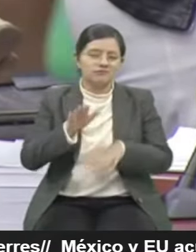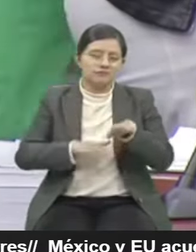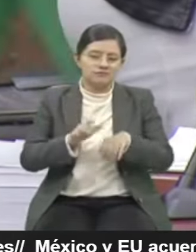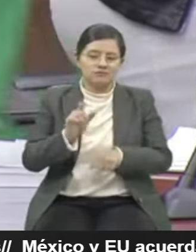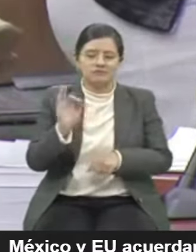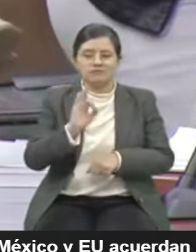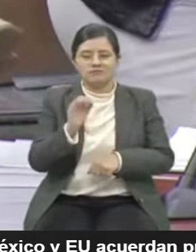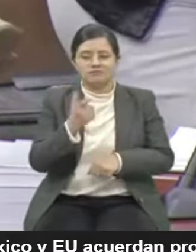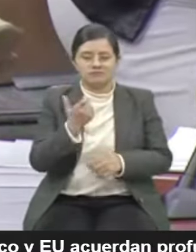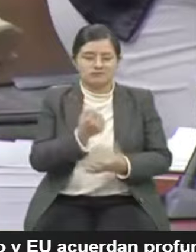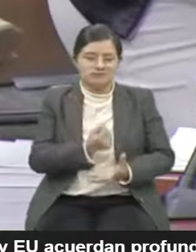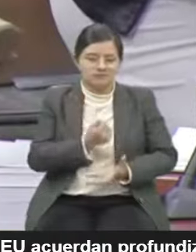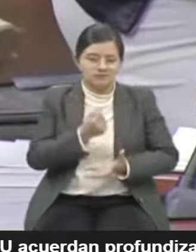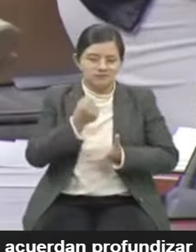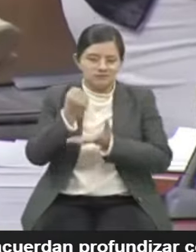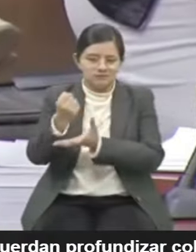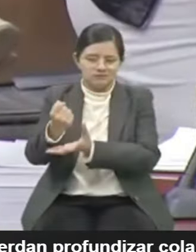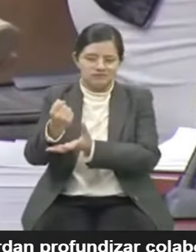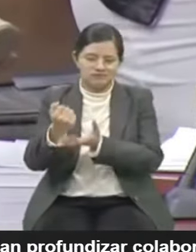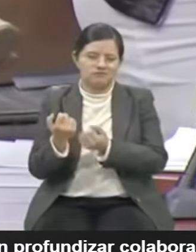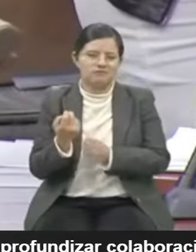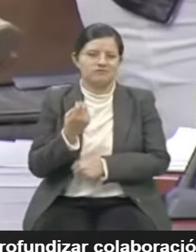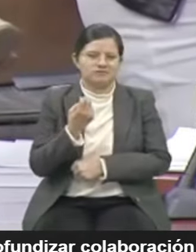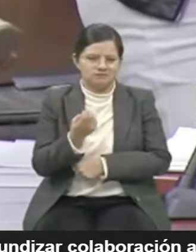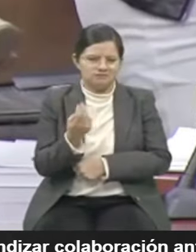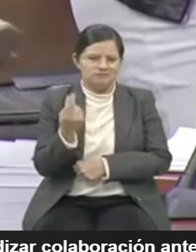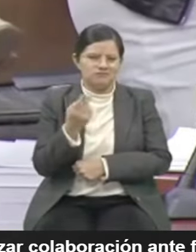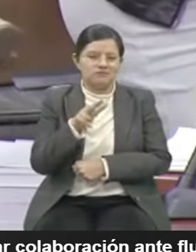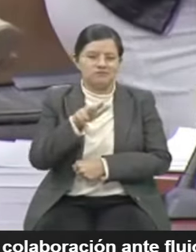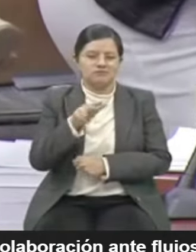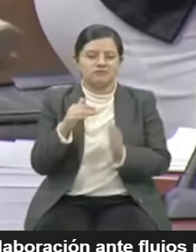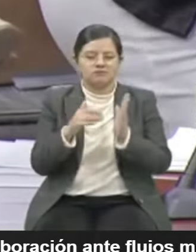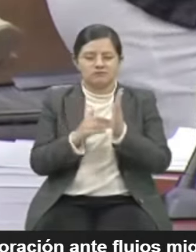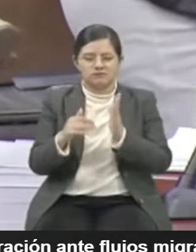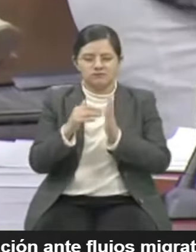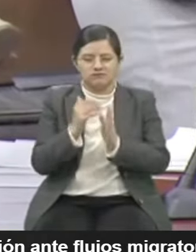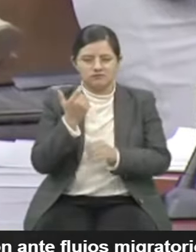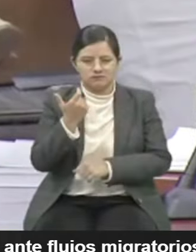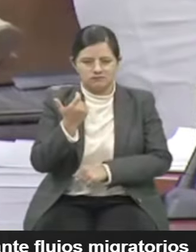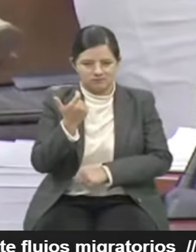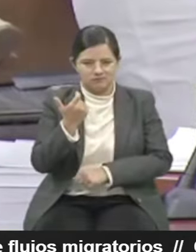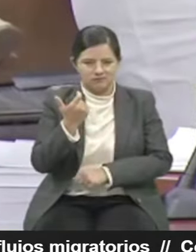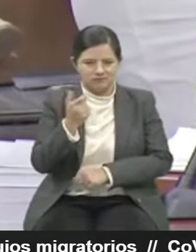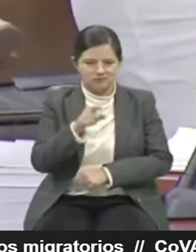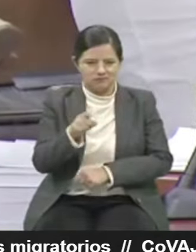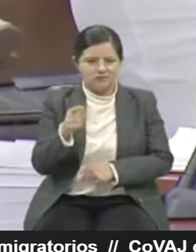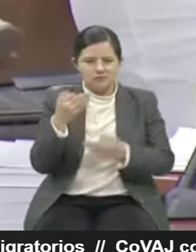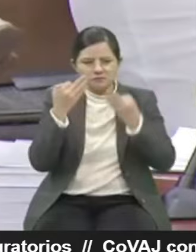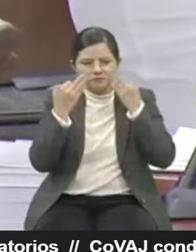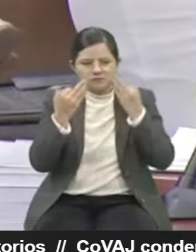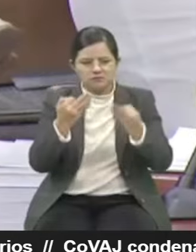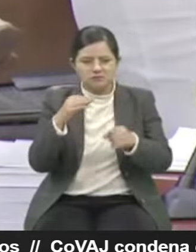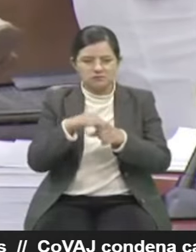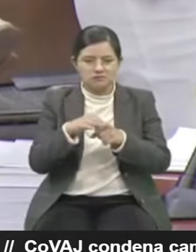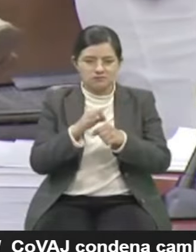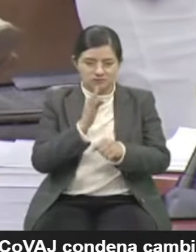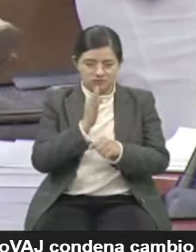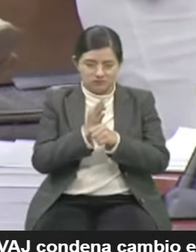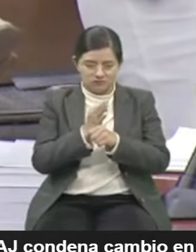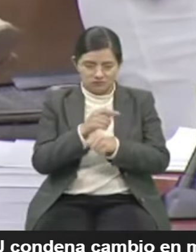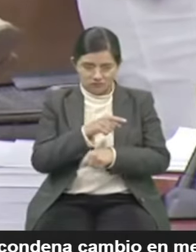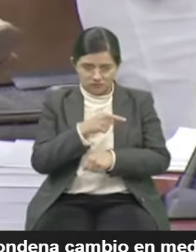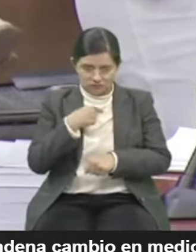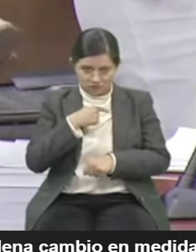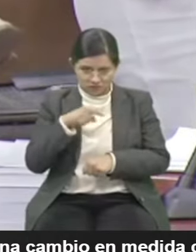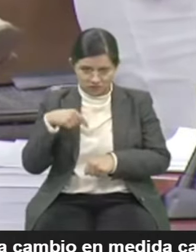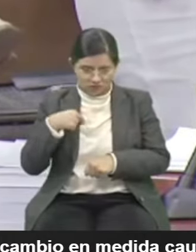y que no se transparente el uso correcto de 18 millones de pesos para la observación electoral aquí nadie está en contra de